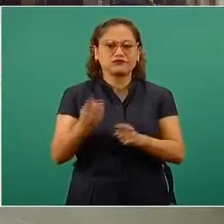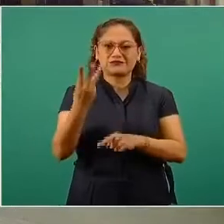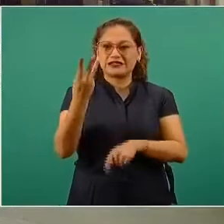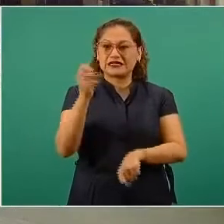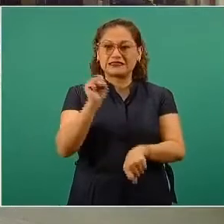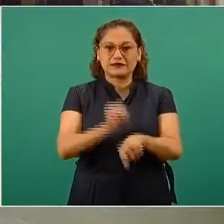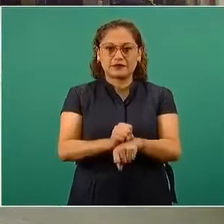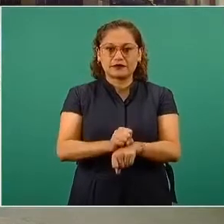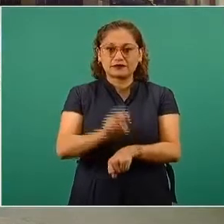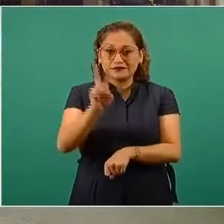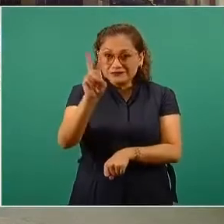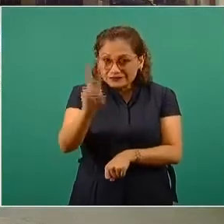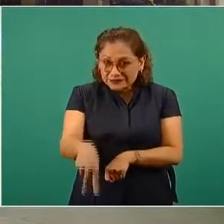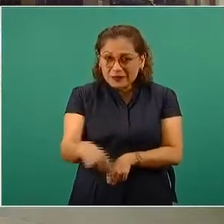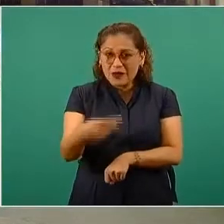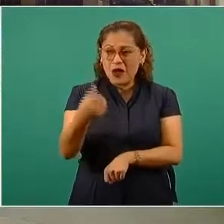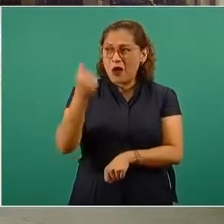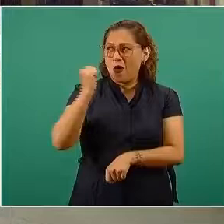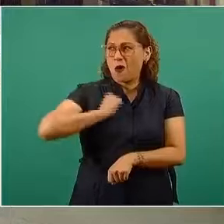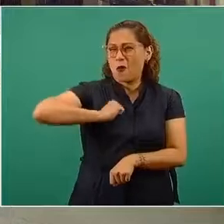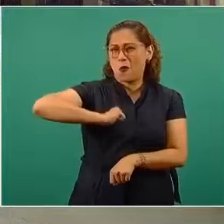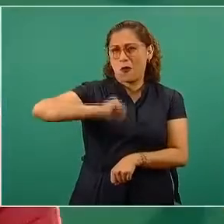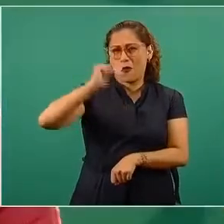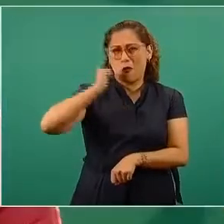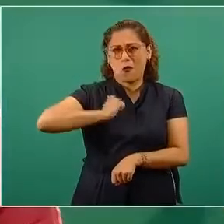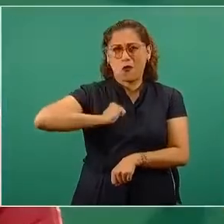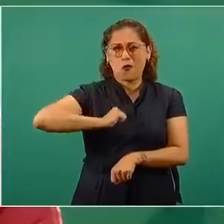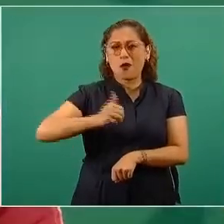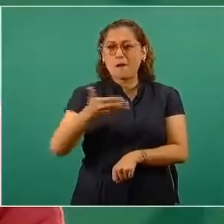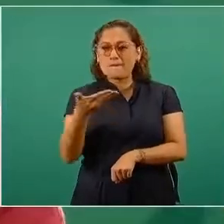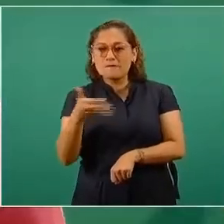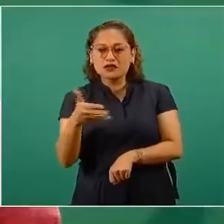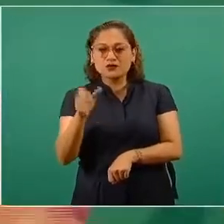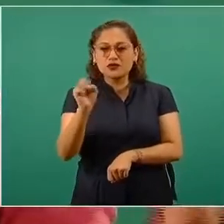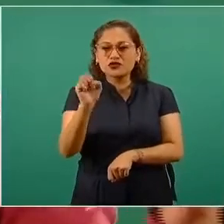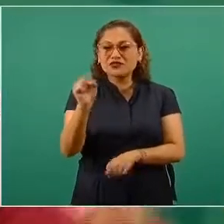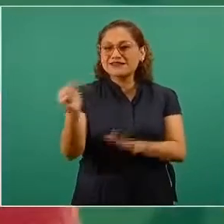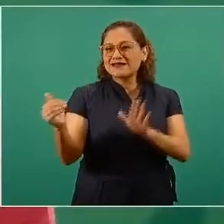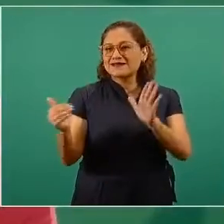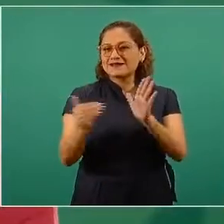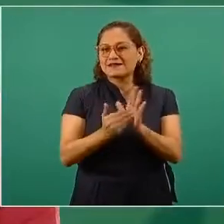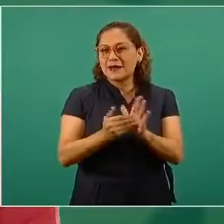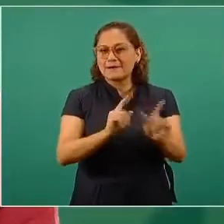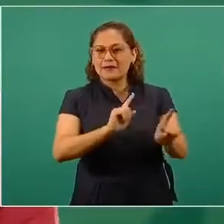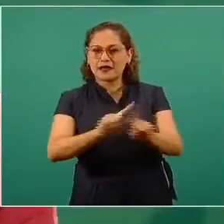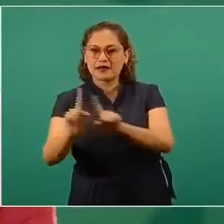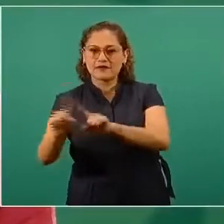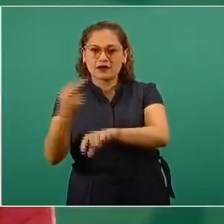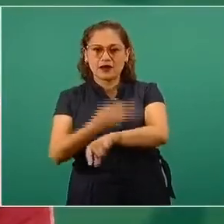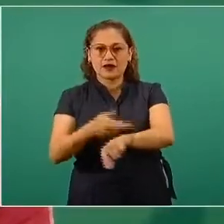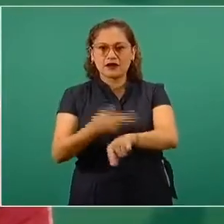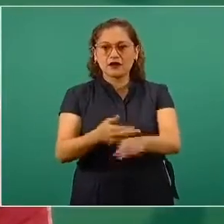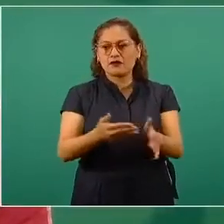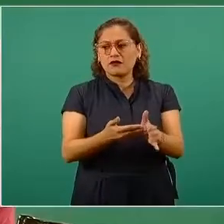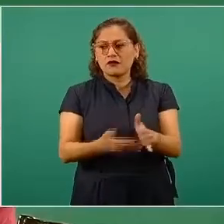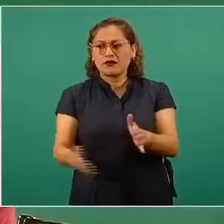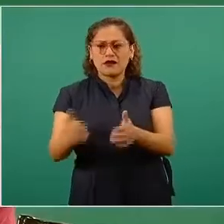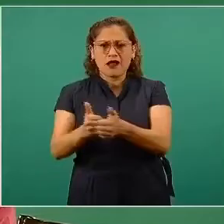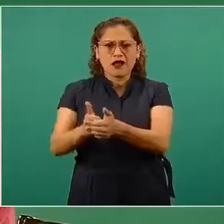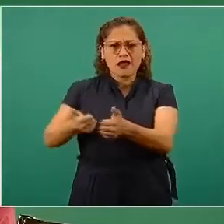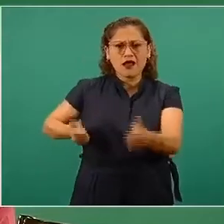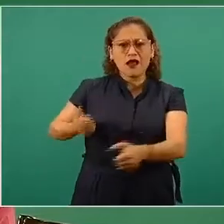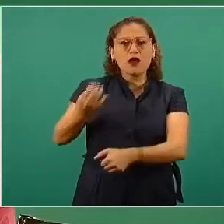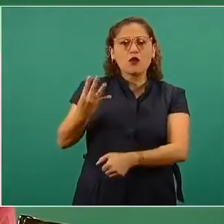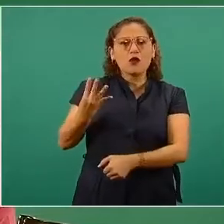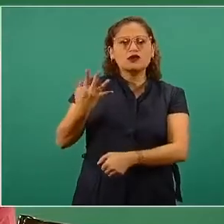Años. Los atrasos estamos hablando de 60,000 trámites con un promedio de 4 o 5 años de retraso.